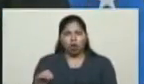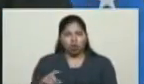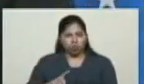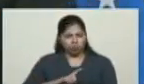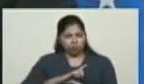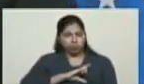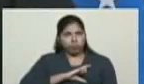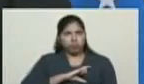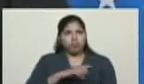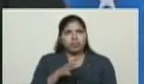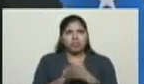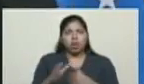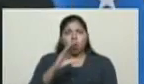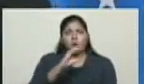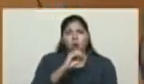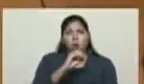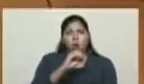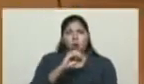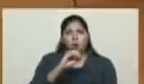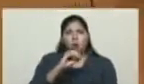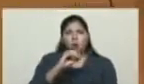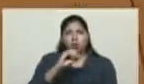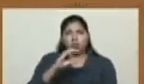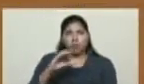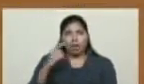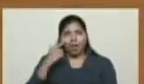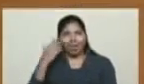significa Operación Constitución.